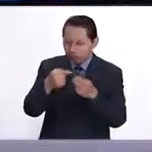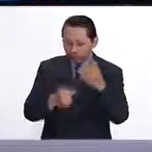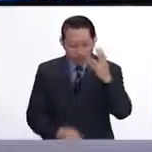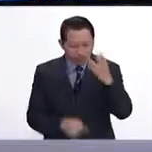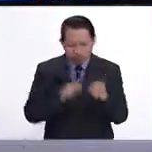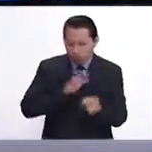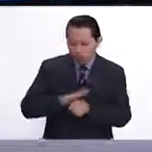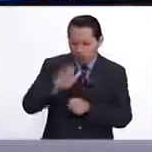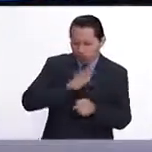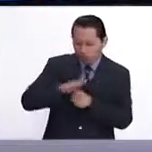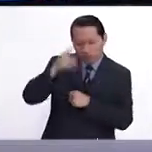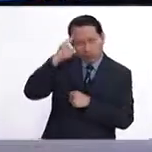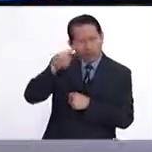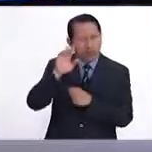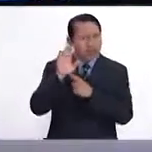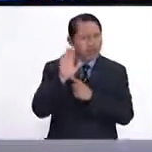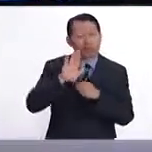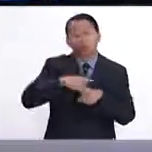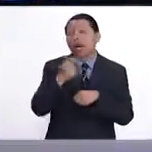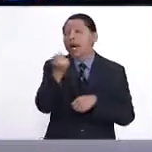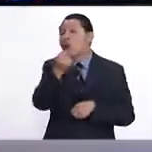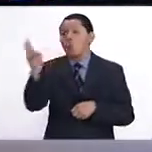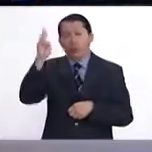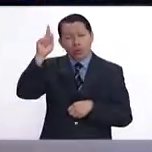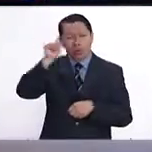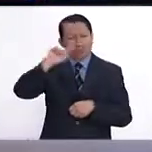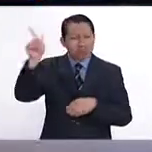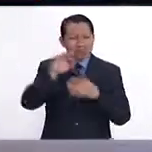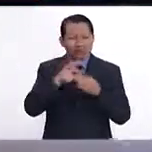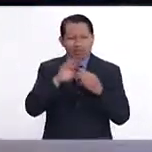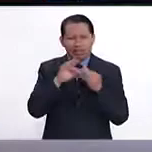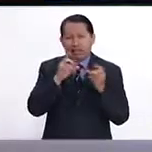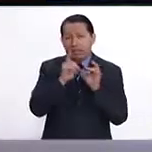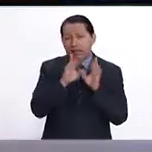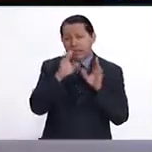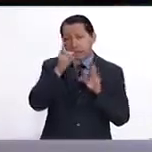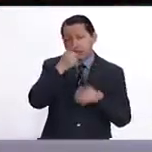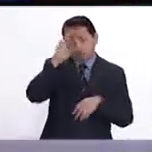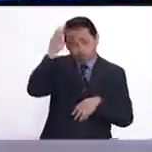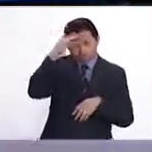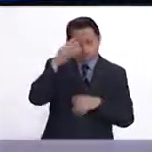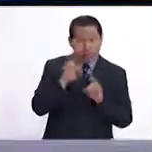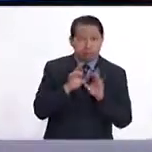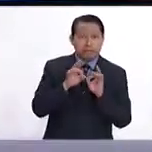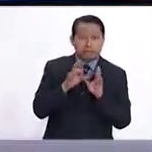para poder contrarrestar lo que algunos expertos dicen, lo impredecible de Donald Trump?